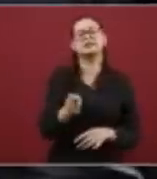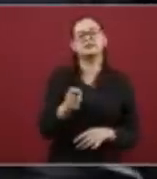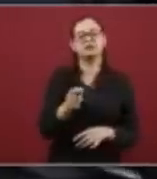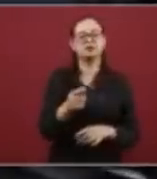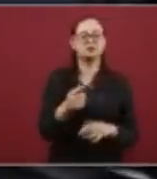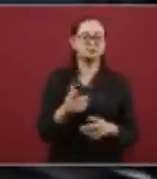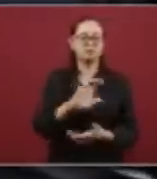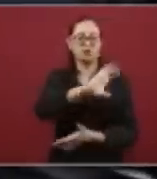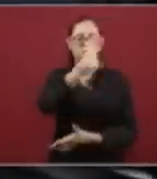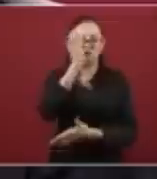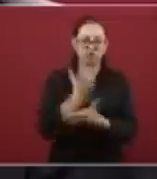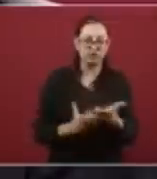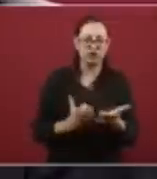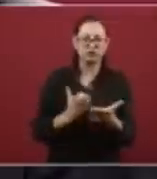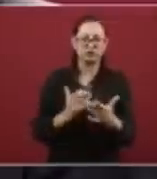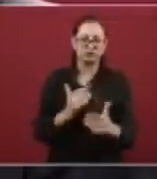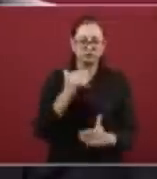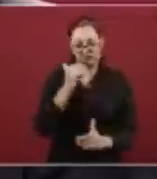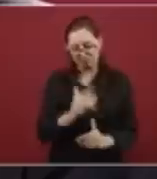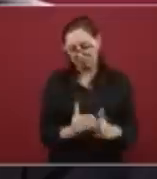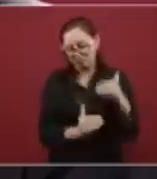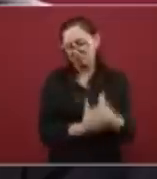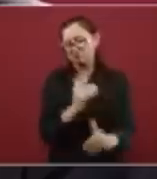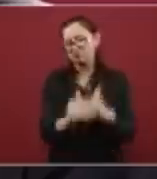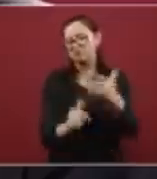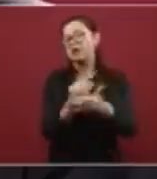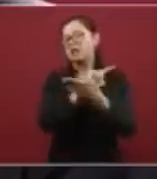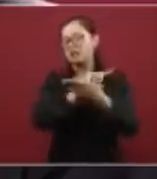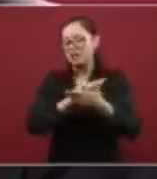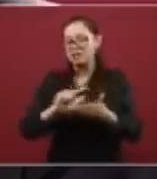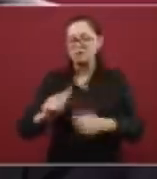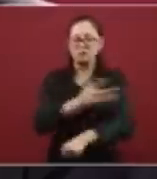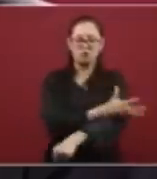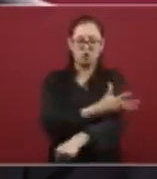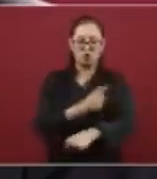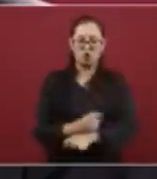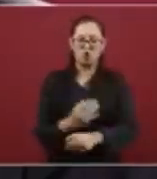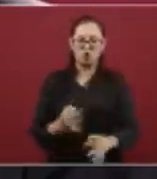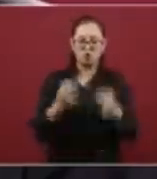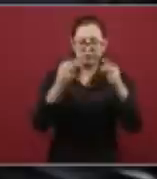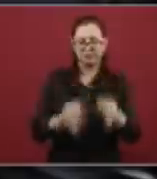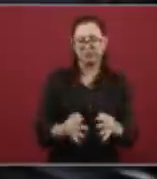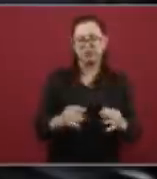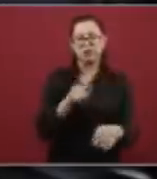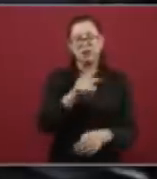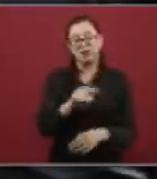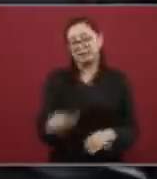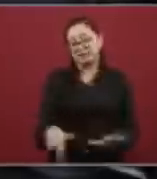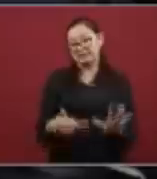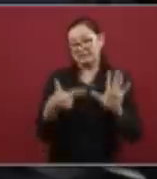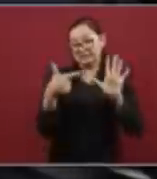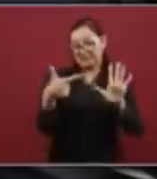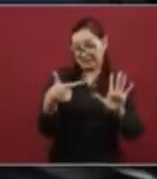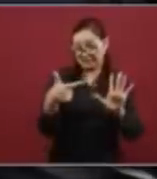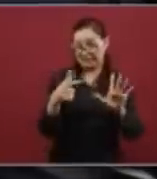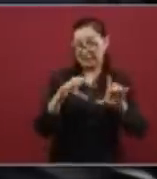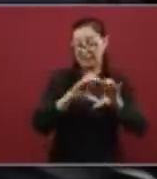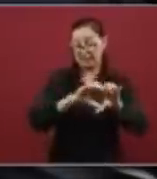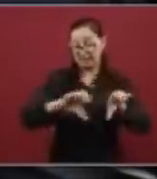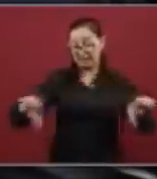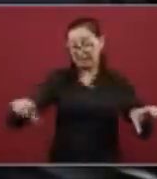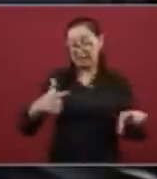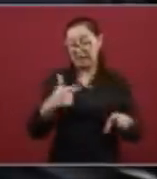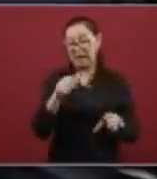pulcritud de los procesos y de los contratos. En 6 de los 7 casos de estos gasoductos se utilizó